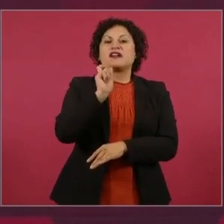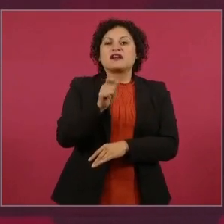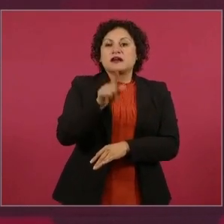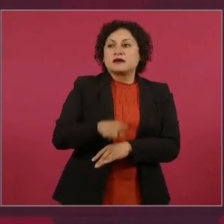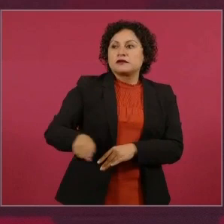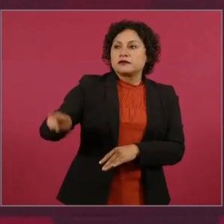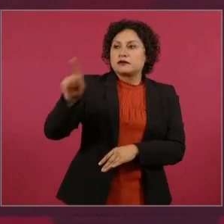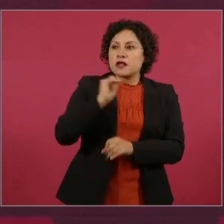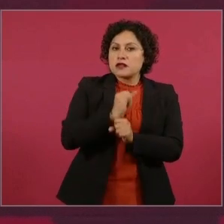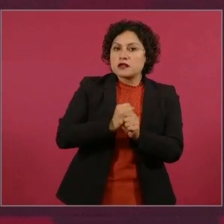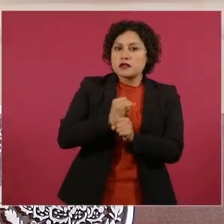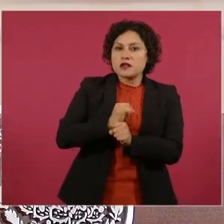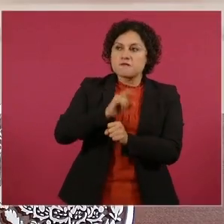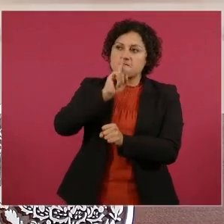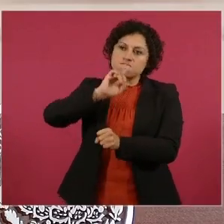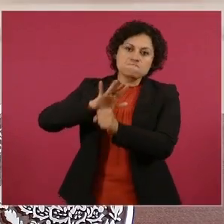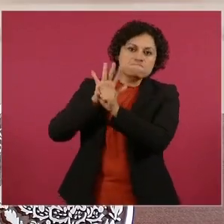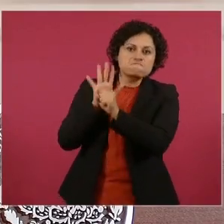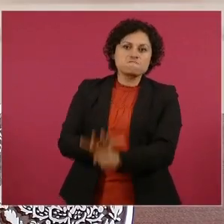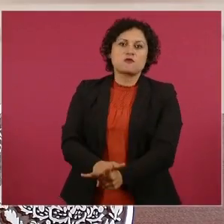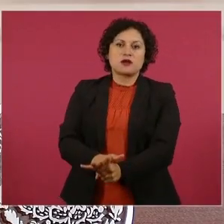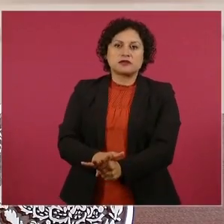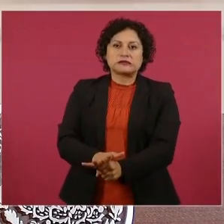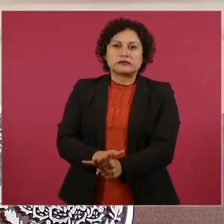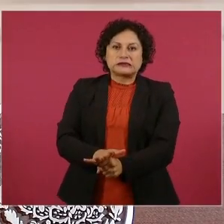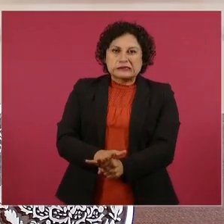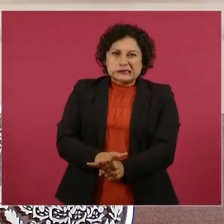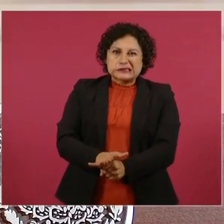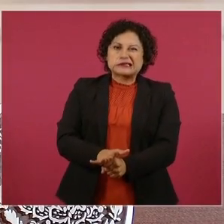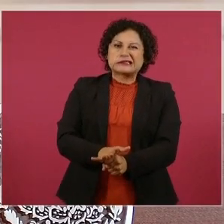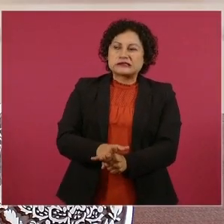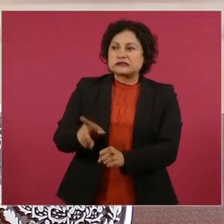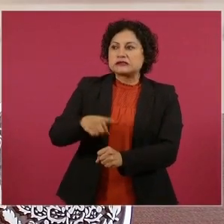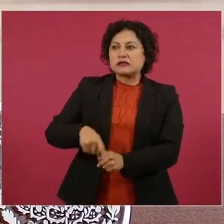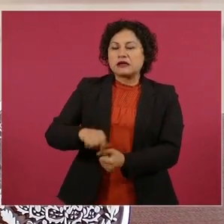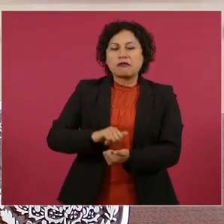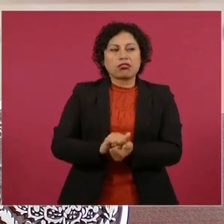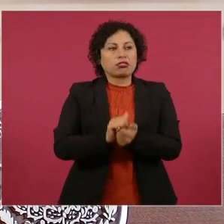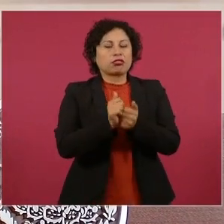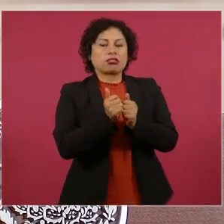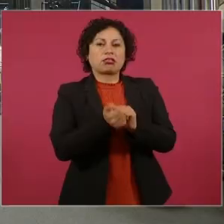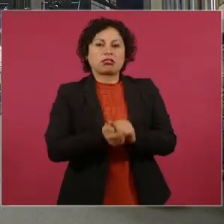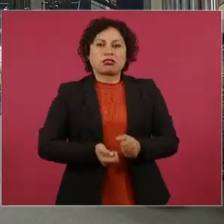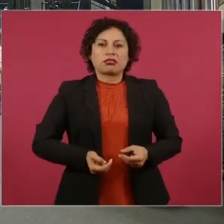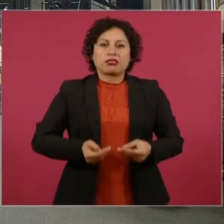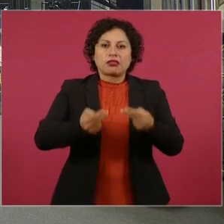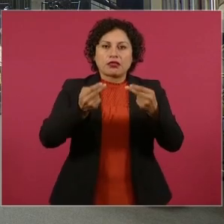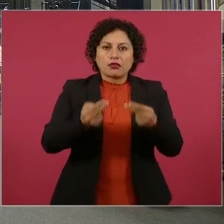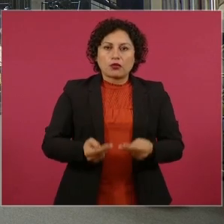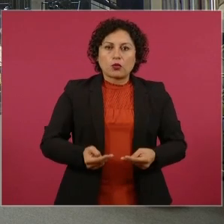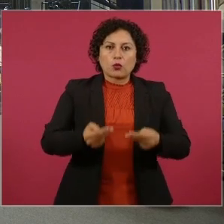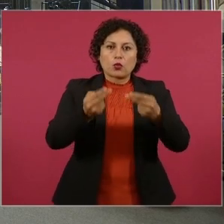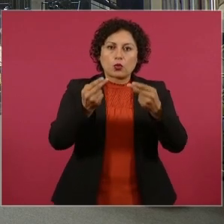intelectuales Se volvieron negociantes los